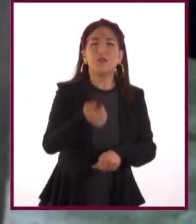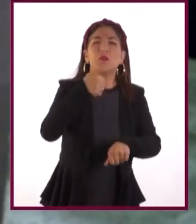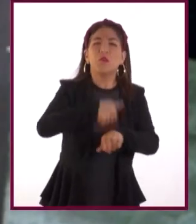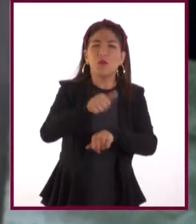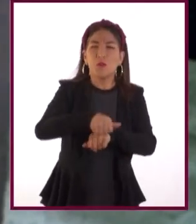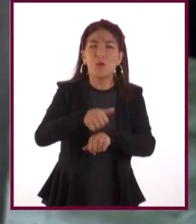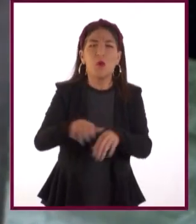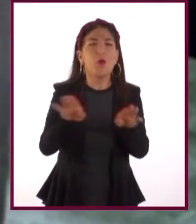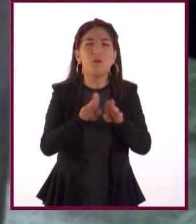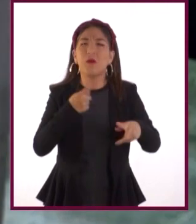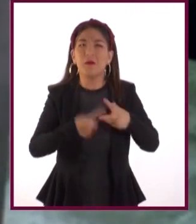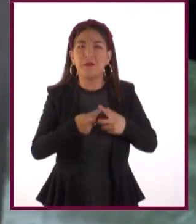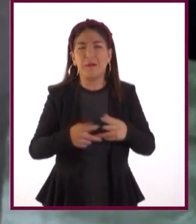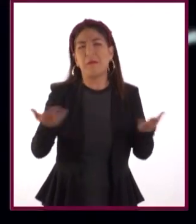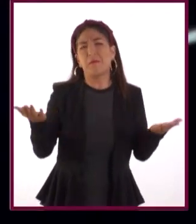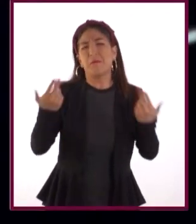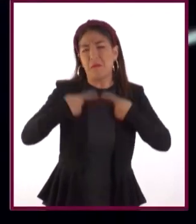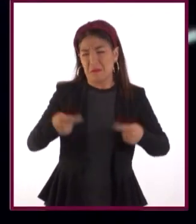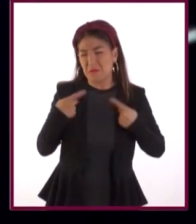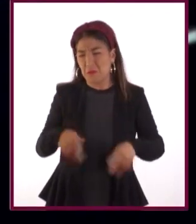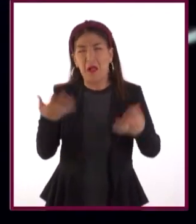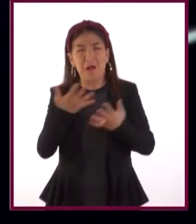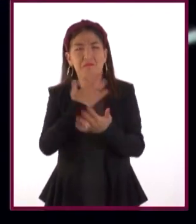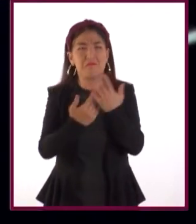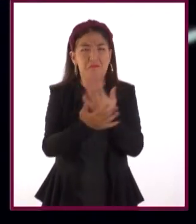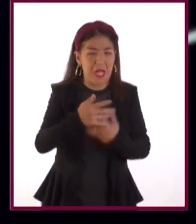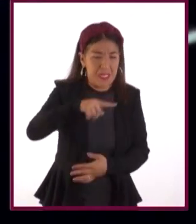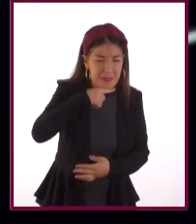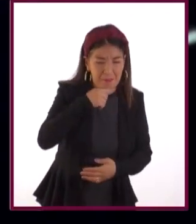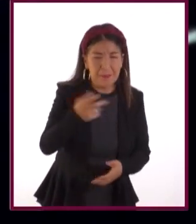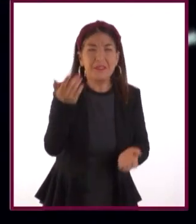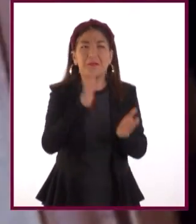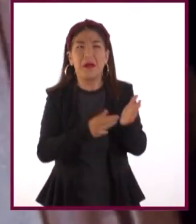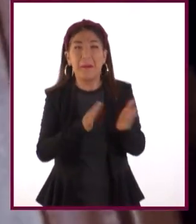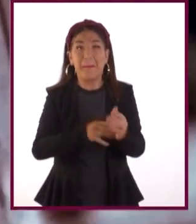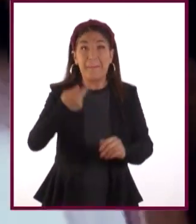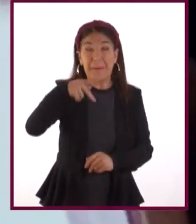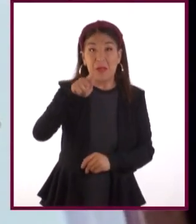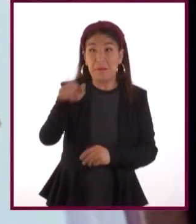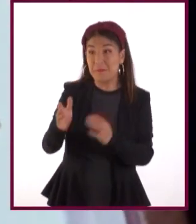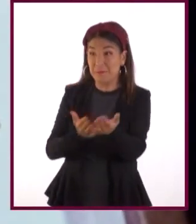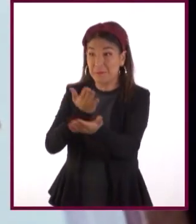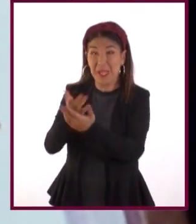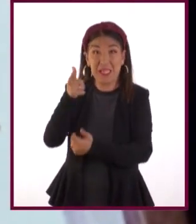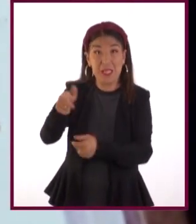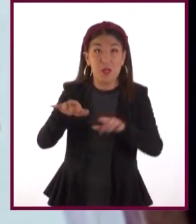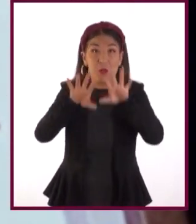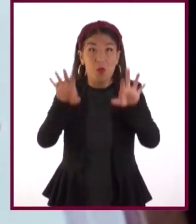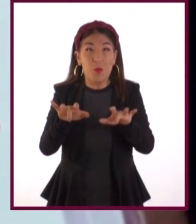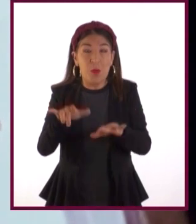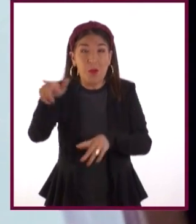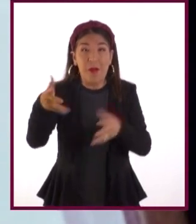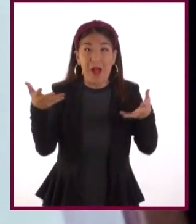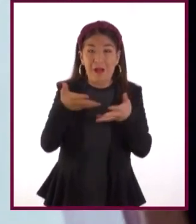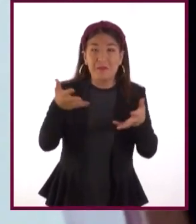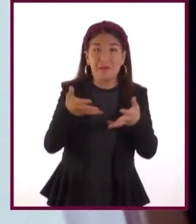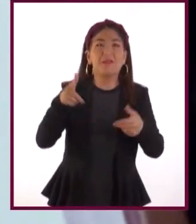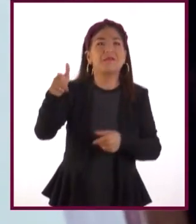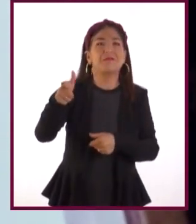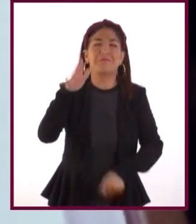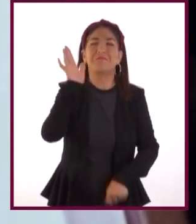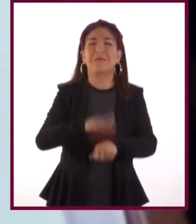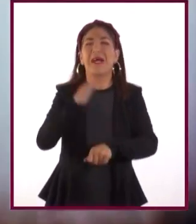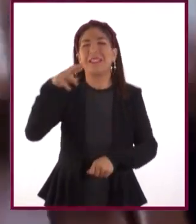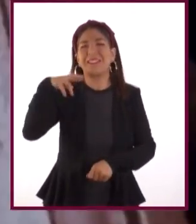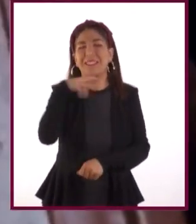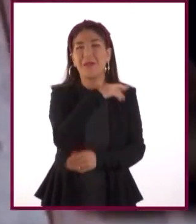Los cálculos de estos números bien podría hacerlos un humano con un lápiz y un papel, pero si se le pide a una computadora que lo haga,